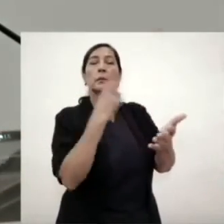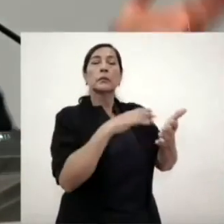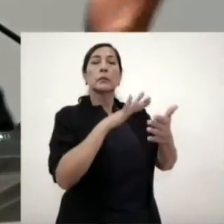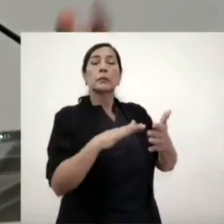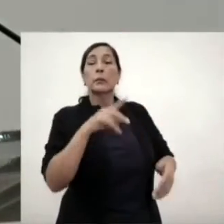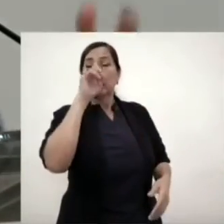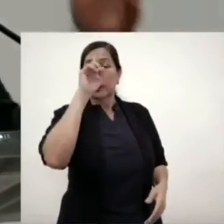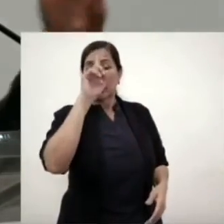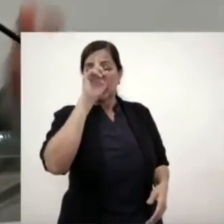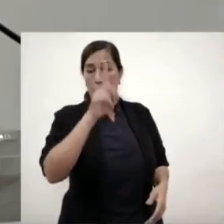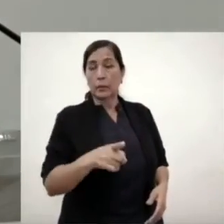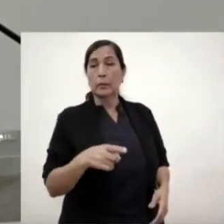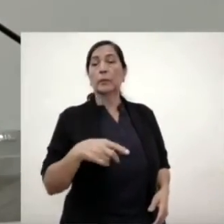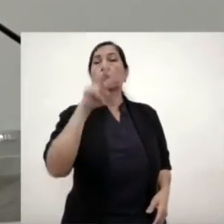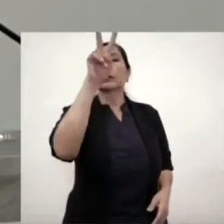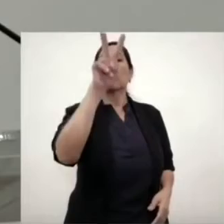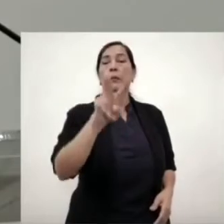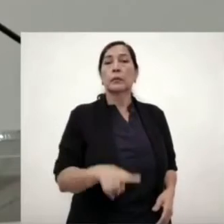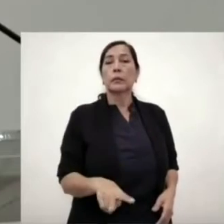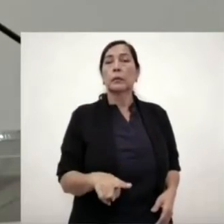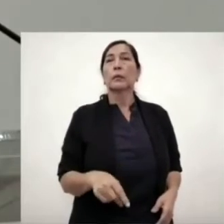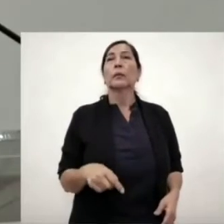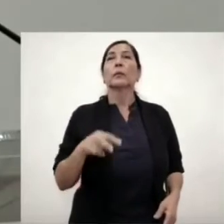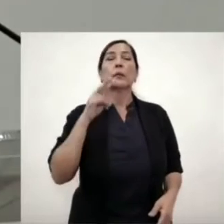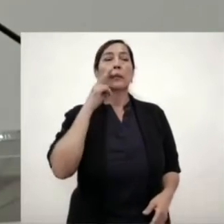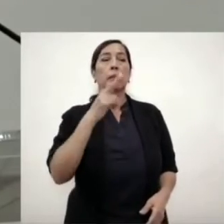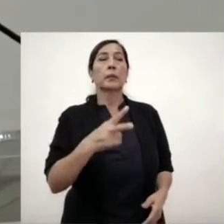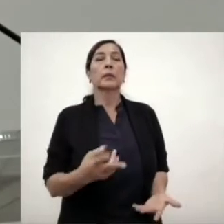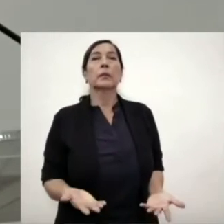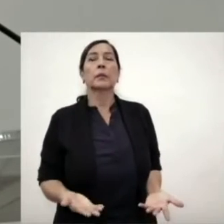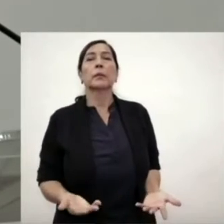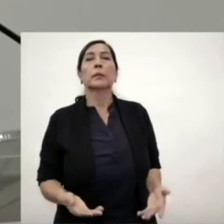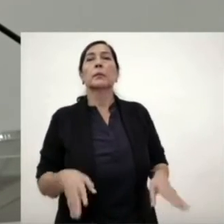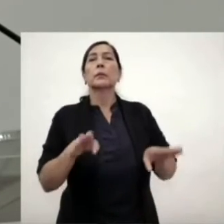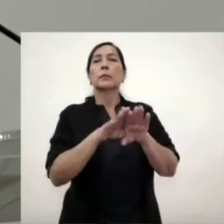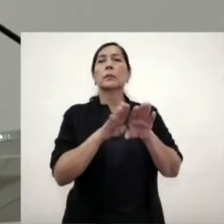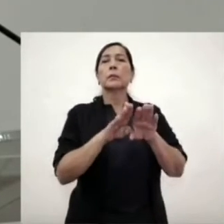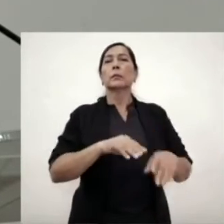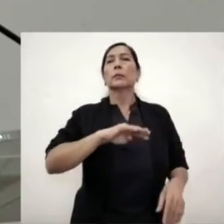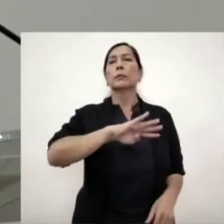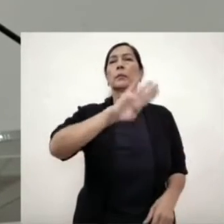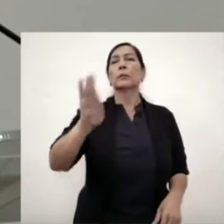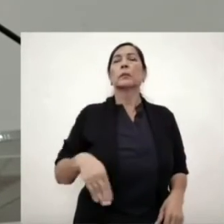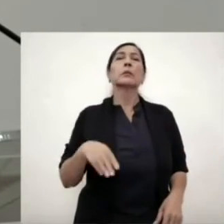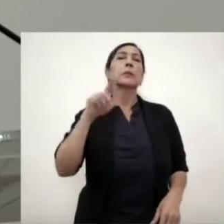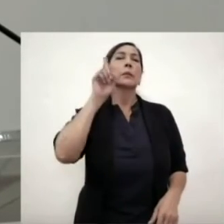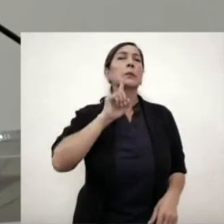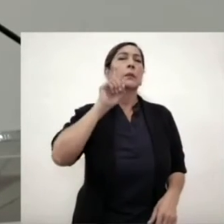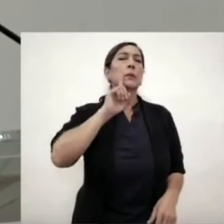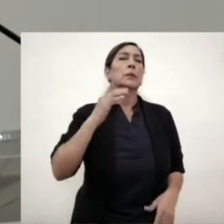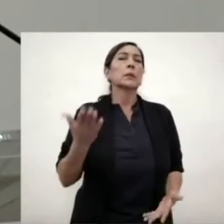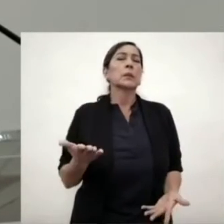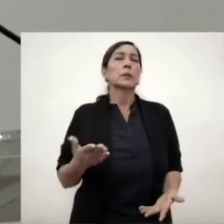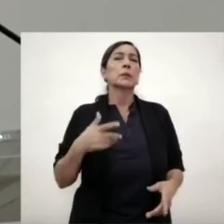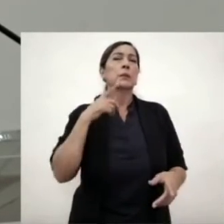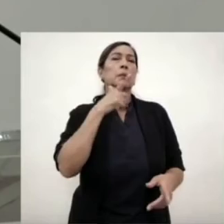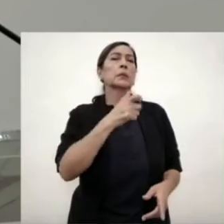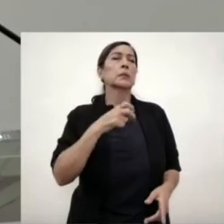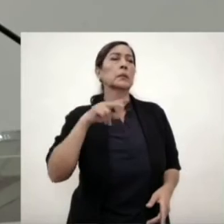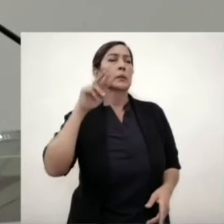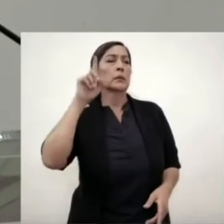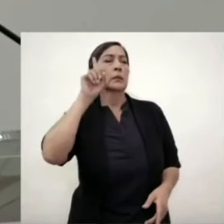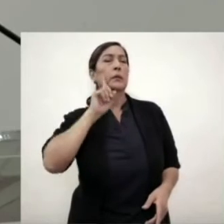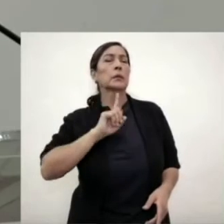efectivamente, porque la mayoría de los homicidios que son feminicidios en Michoacán tienen que ver que quien los perpetra, quien los